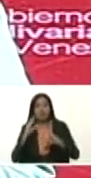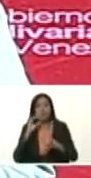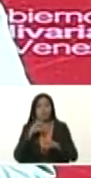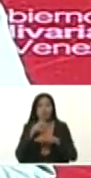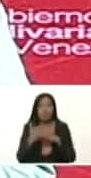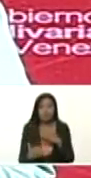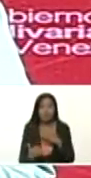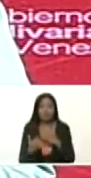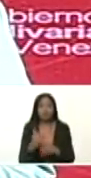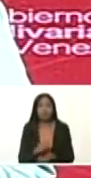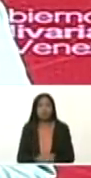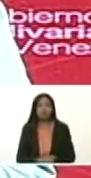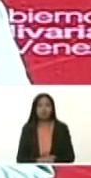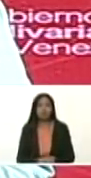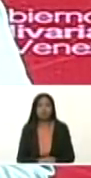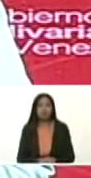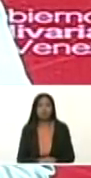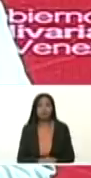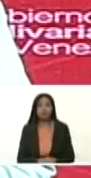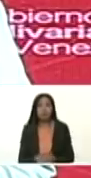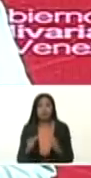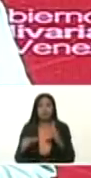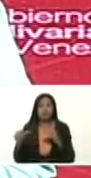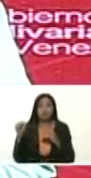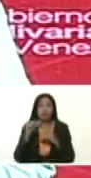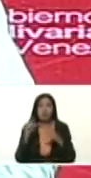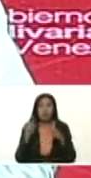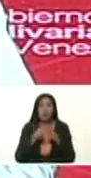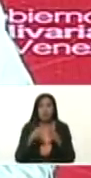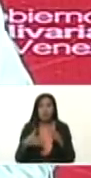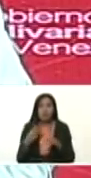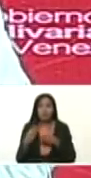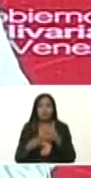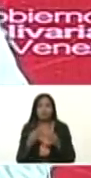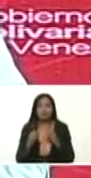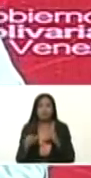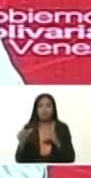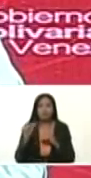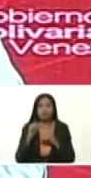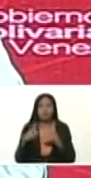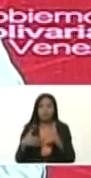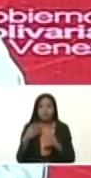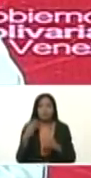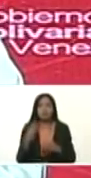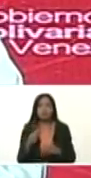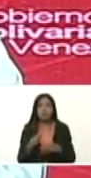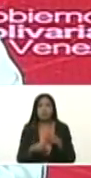planificada de alta gerencia, del mayor nivel